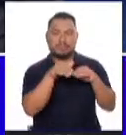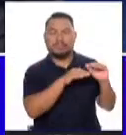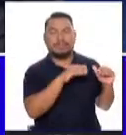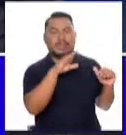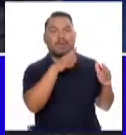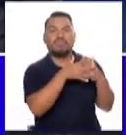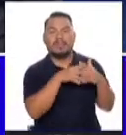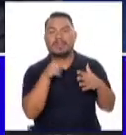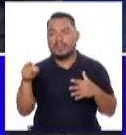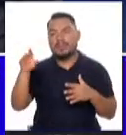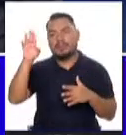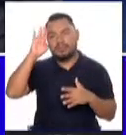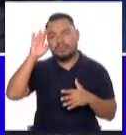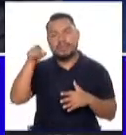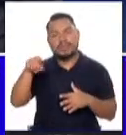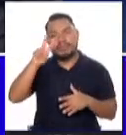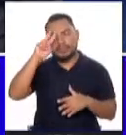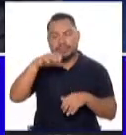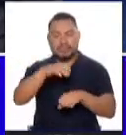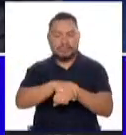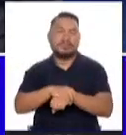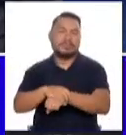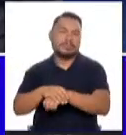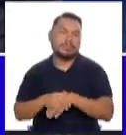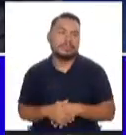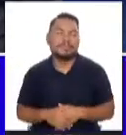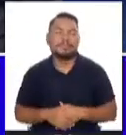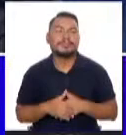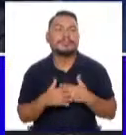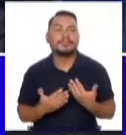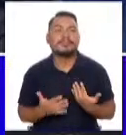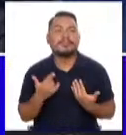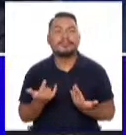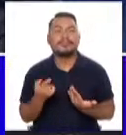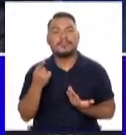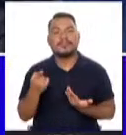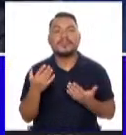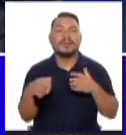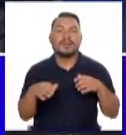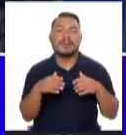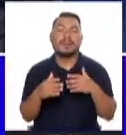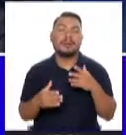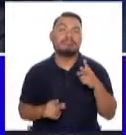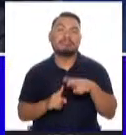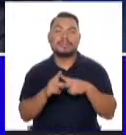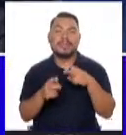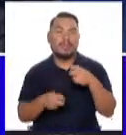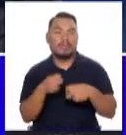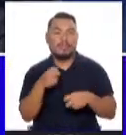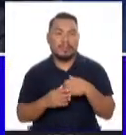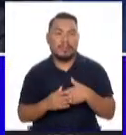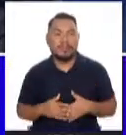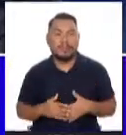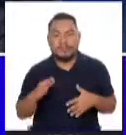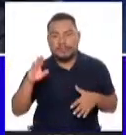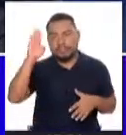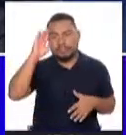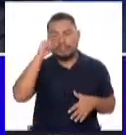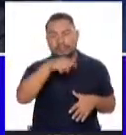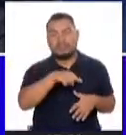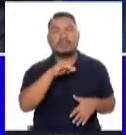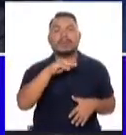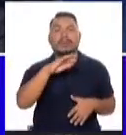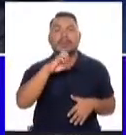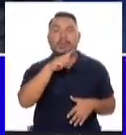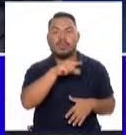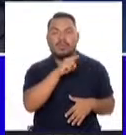si en algún momento durante el vuelo él generara algún tipo de problemas, la policía de Interpol está